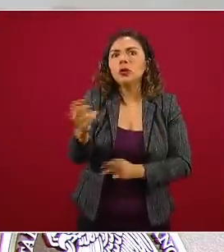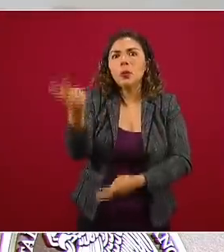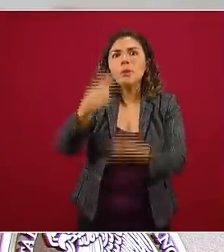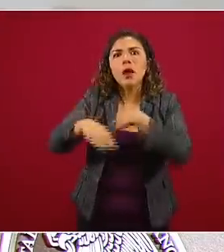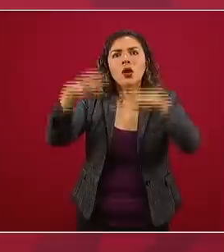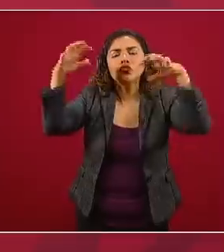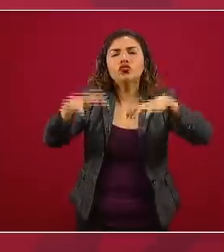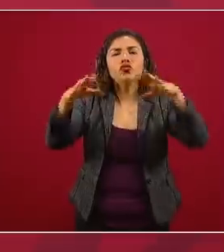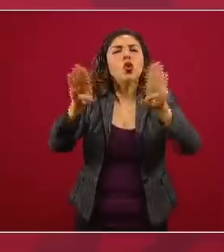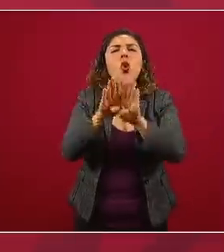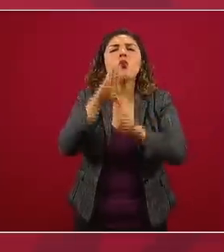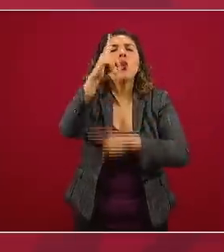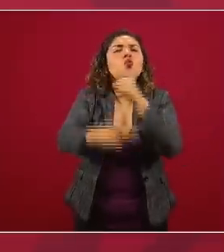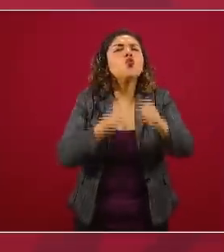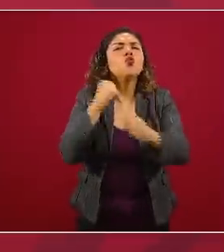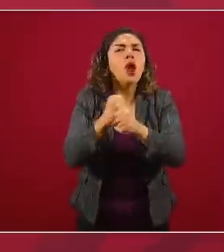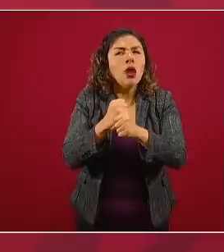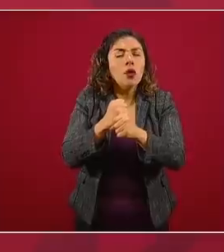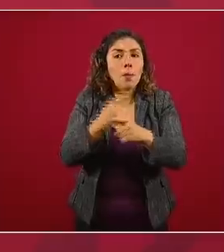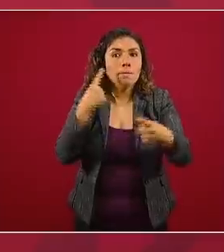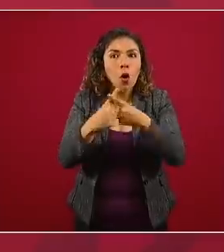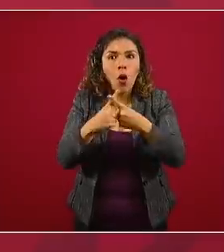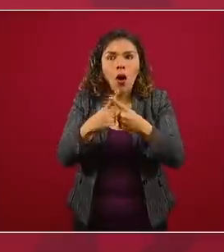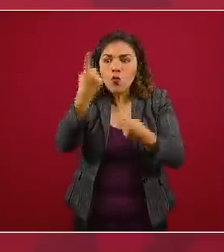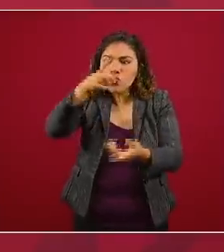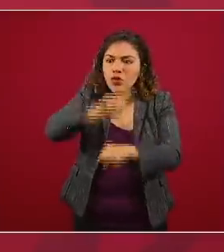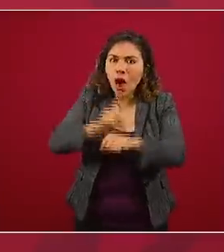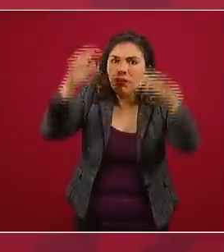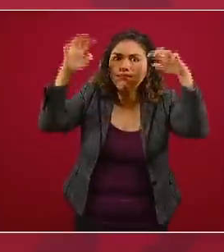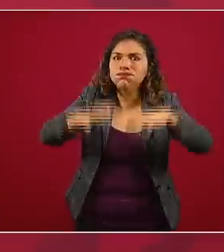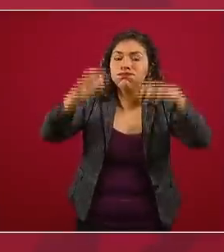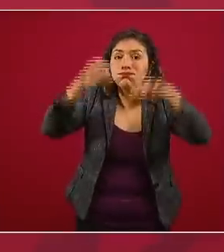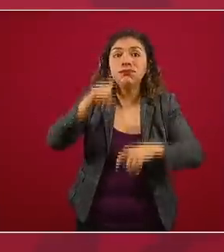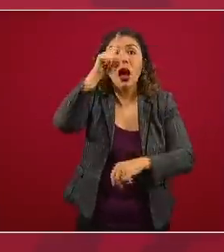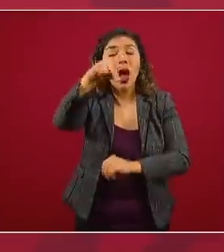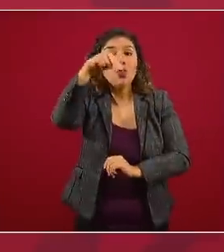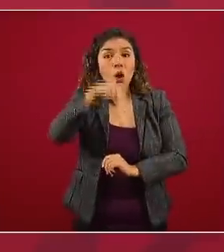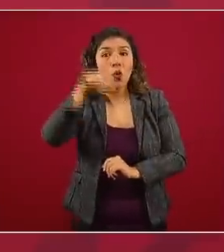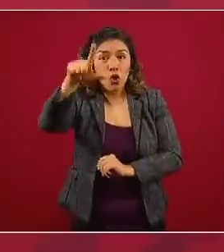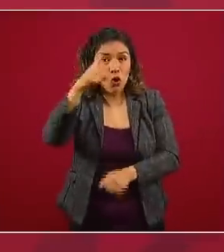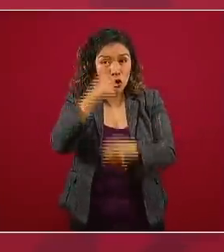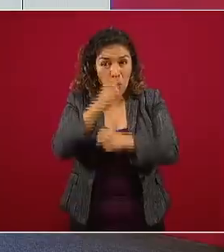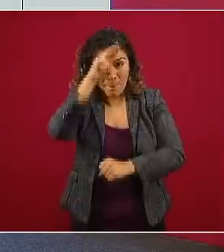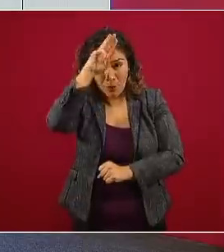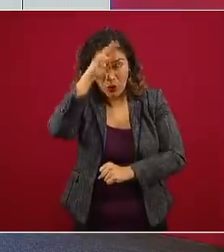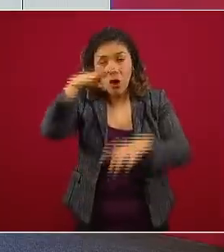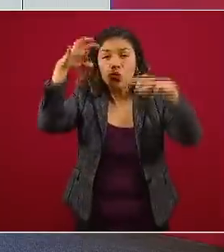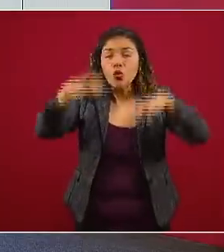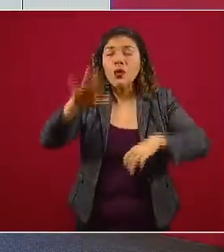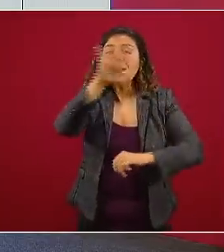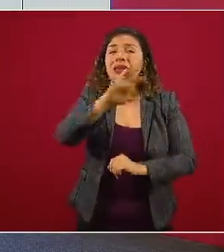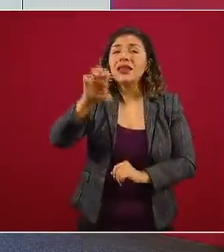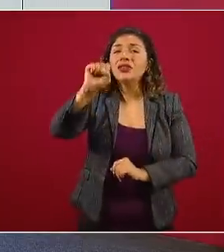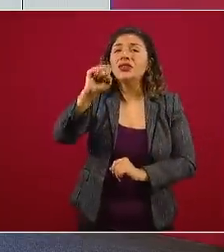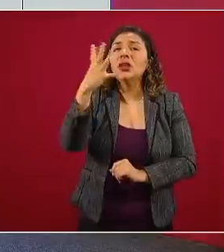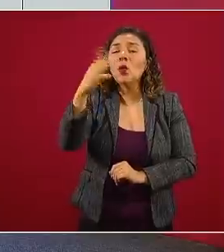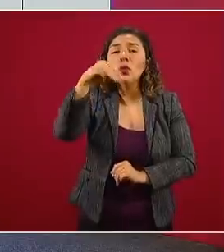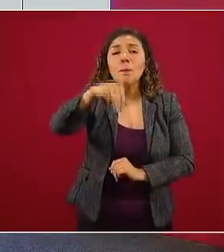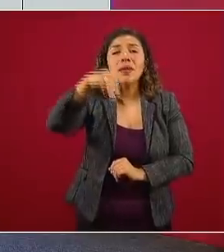tiene en todo un año para el caso de nuevo león particularmente en monterrey llovieron 564